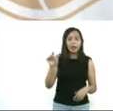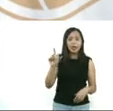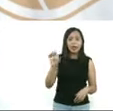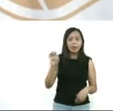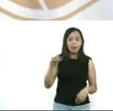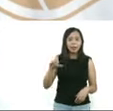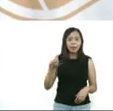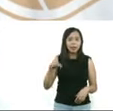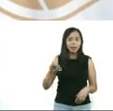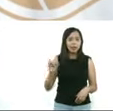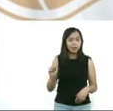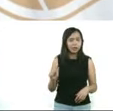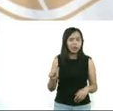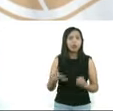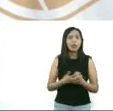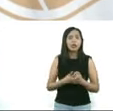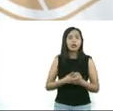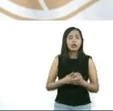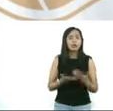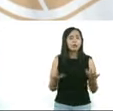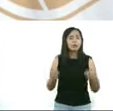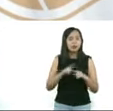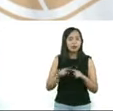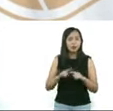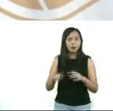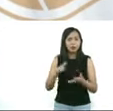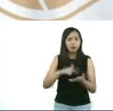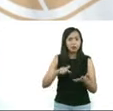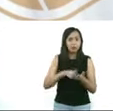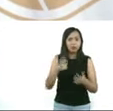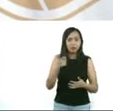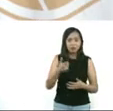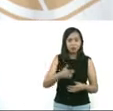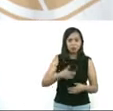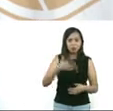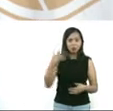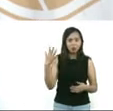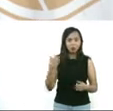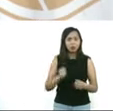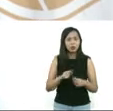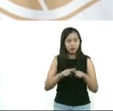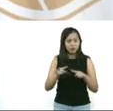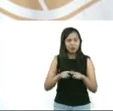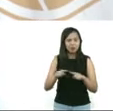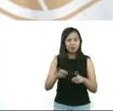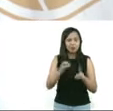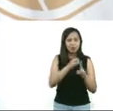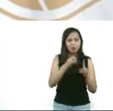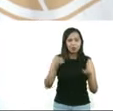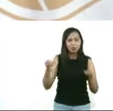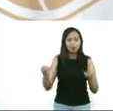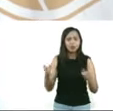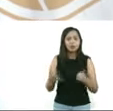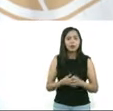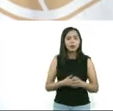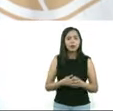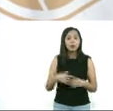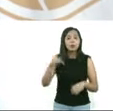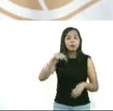este incremento desbordado de los precios a través de distintos controles, y hoy